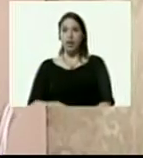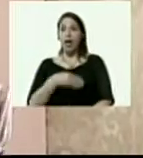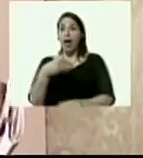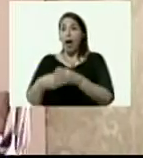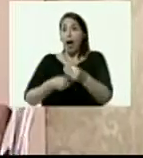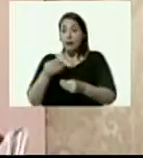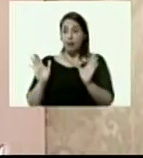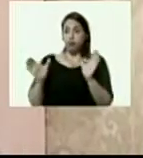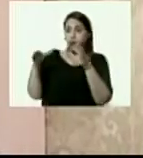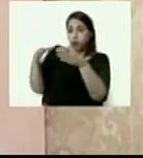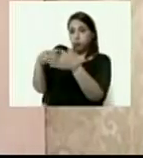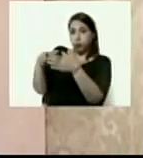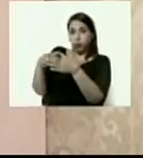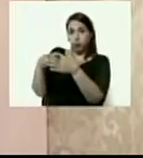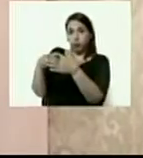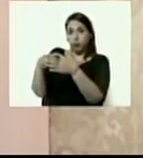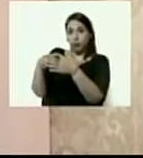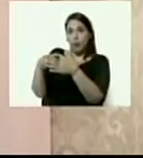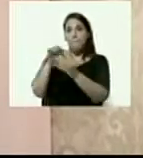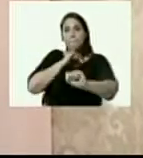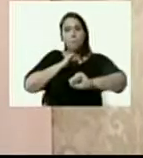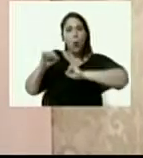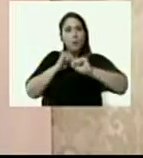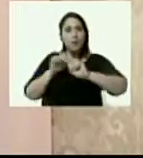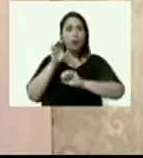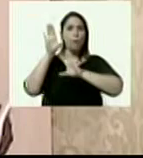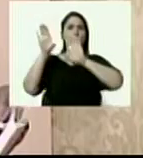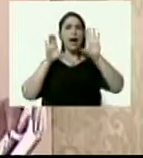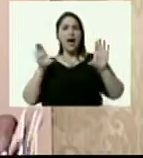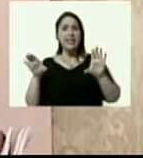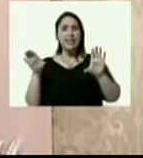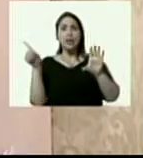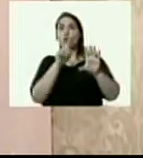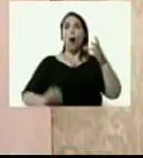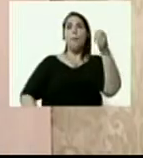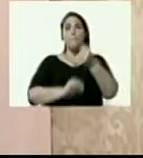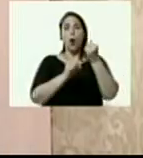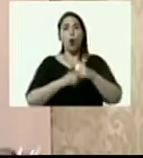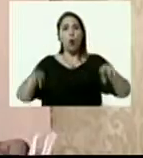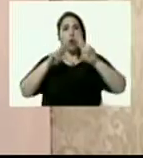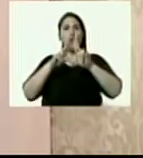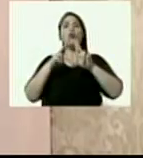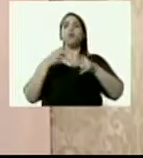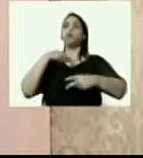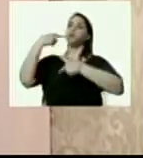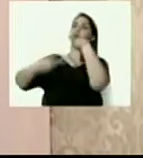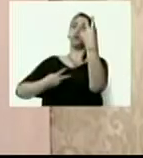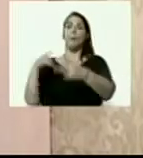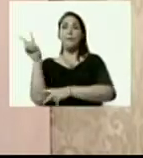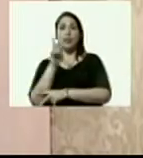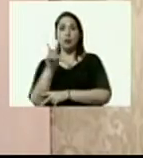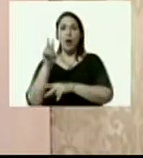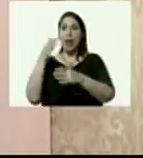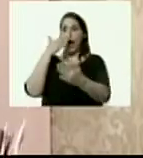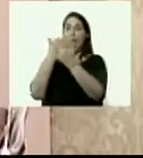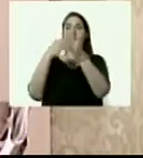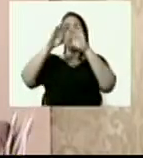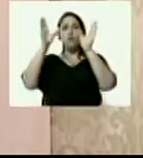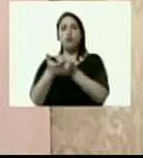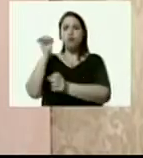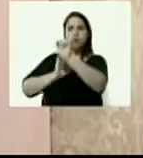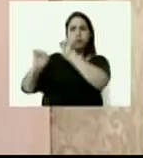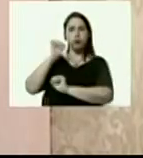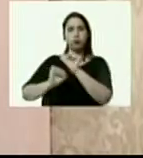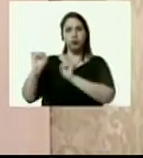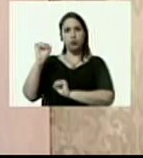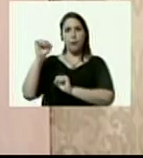el grupo de movimiento de países no alineados para seguir elevando la voz de venezuela ante el mundo en rechazo por supuesto al